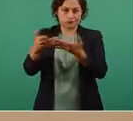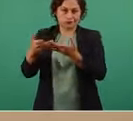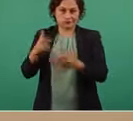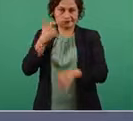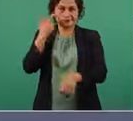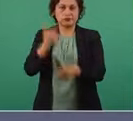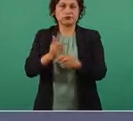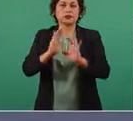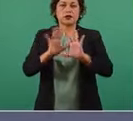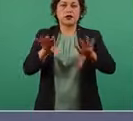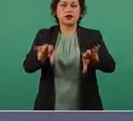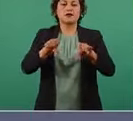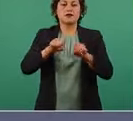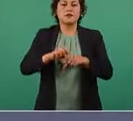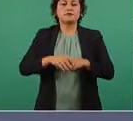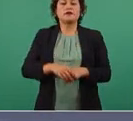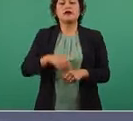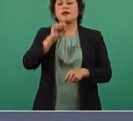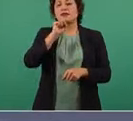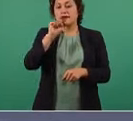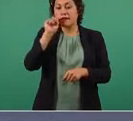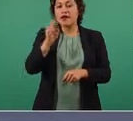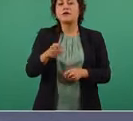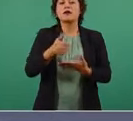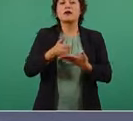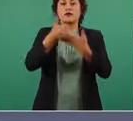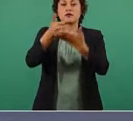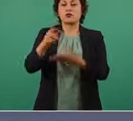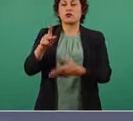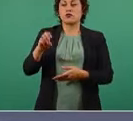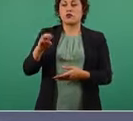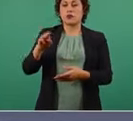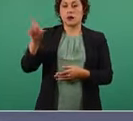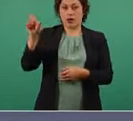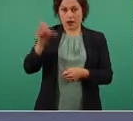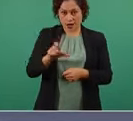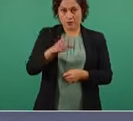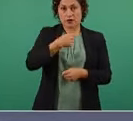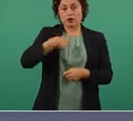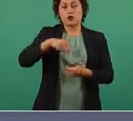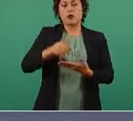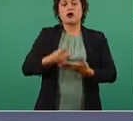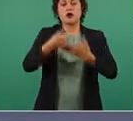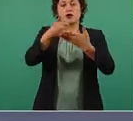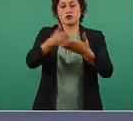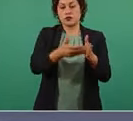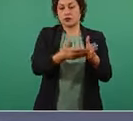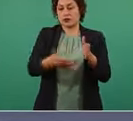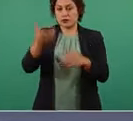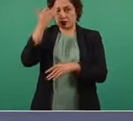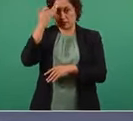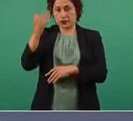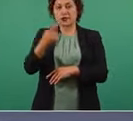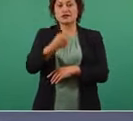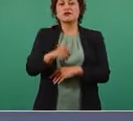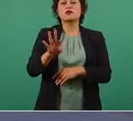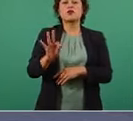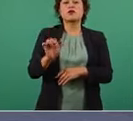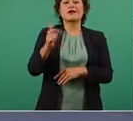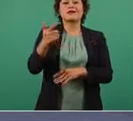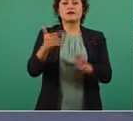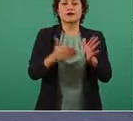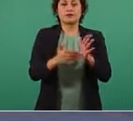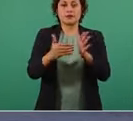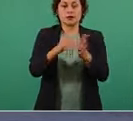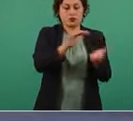de combustible en apoyo a Pemex, se trasladaron en este periodo 147 millones